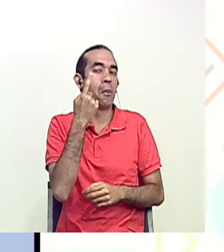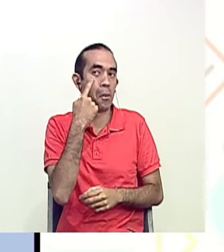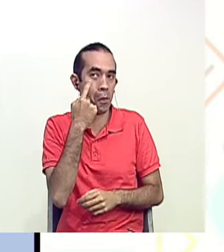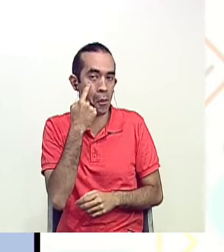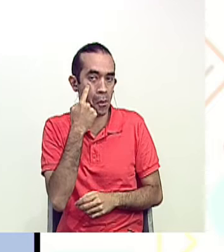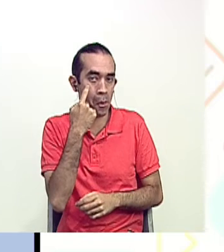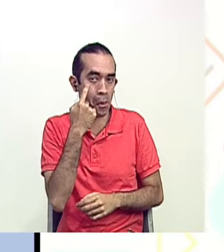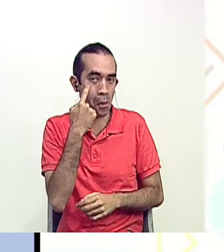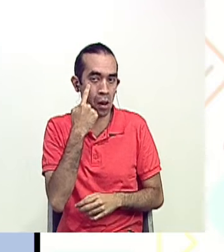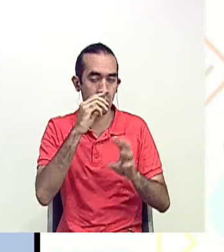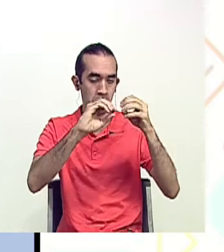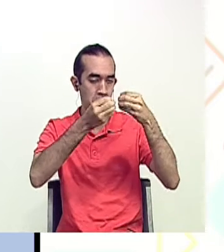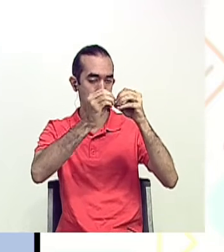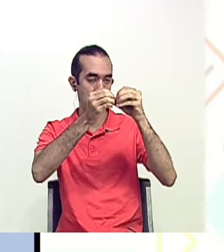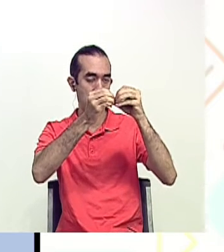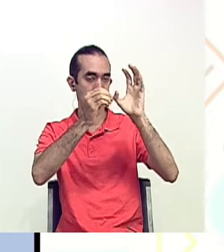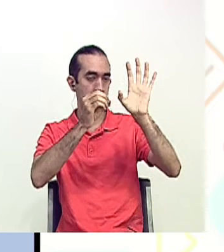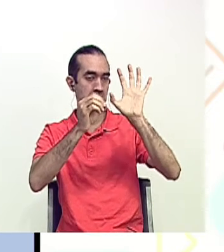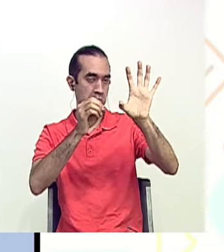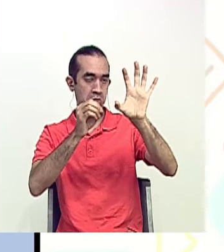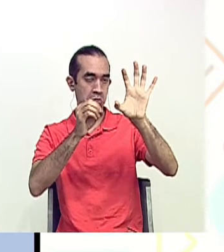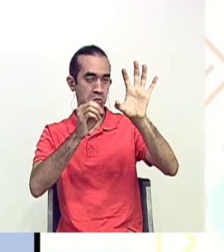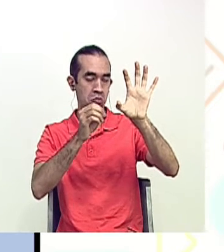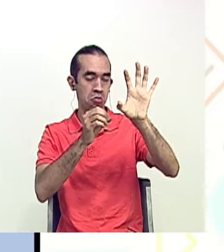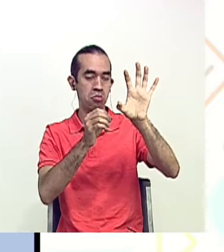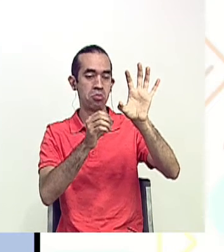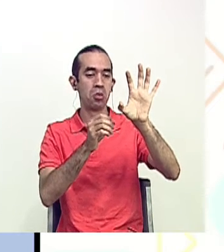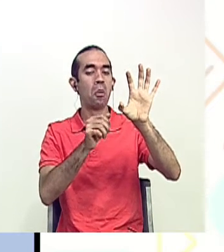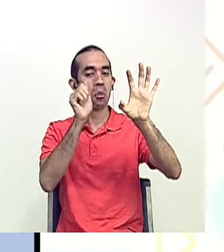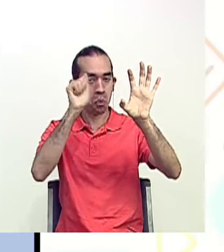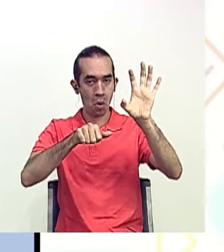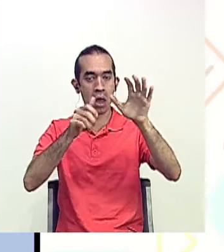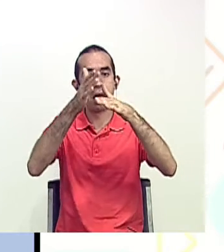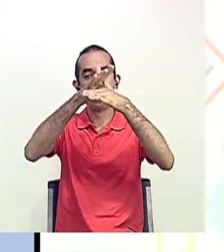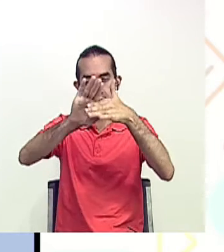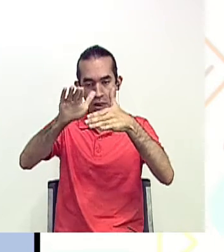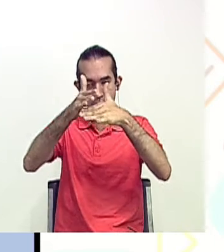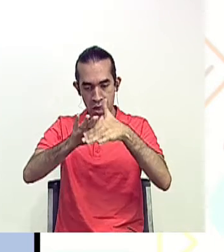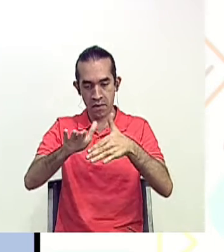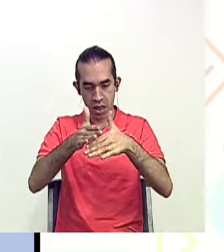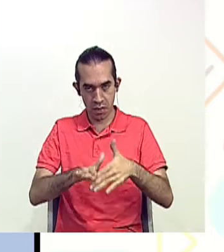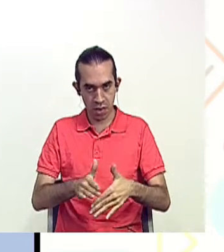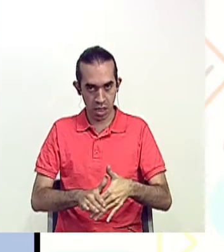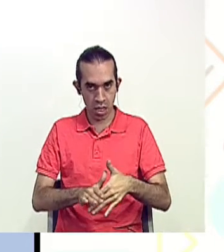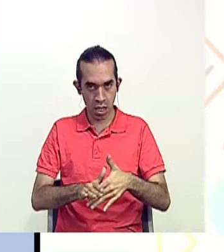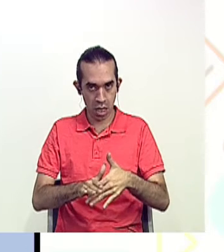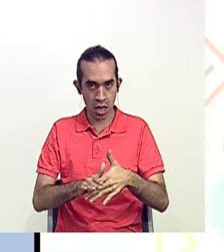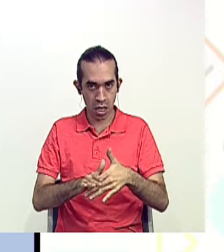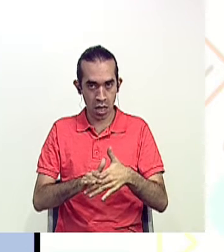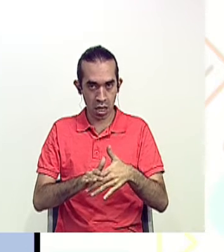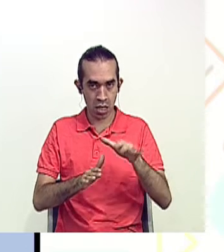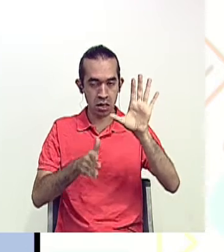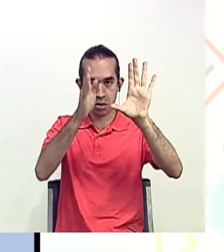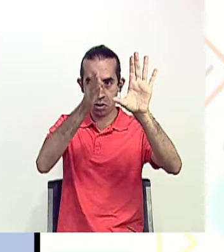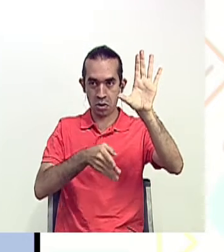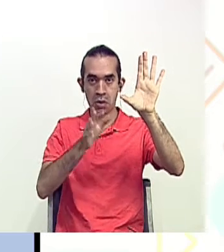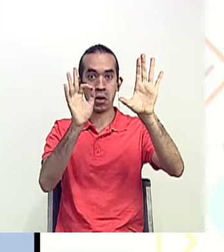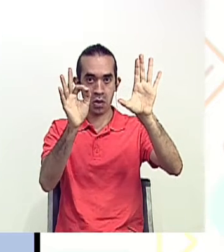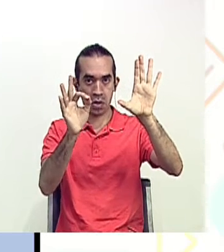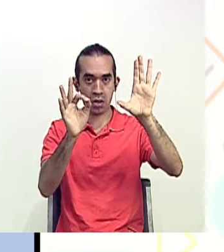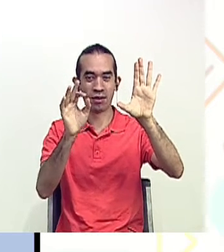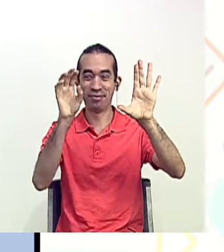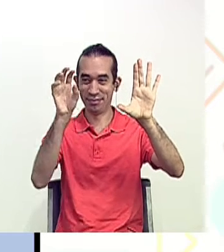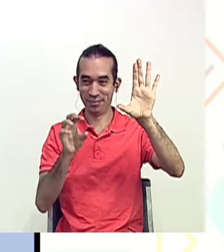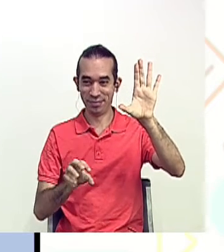aquellos números. En este caso, si buscamos los factores de 15, son los números cuyo